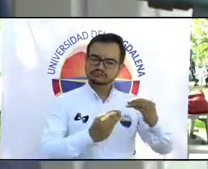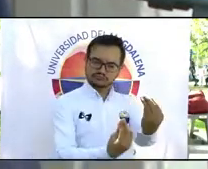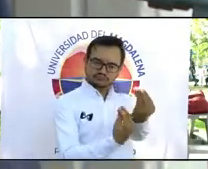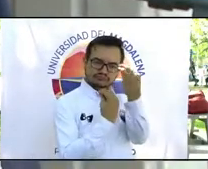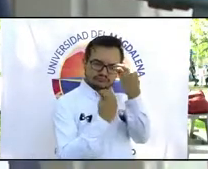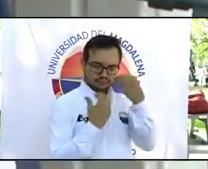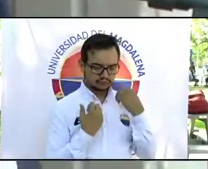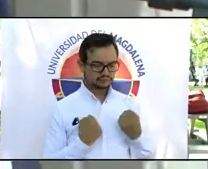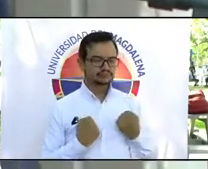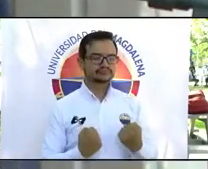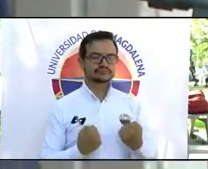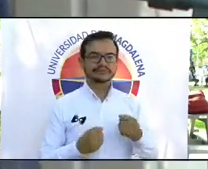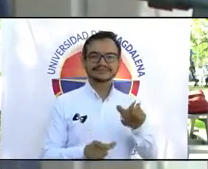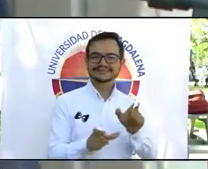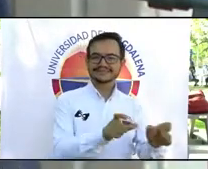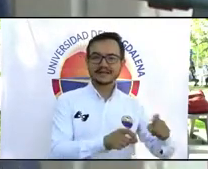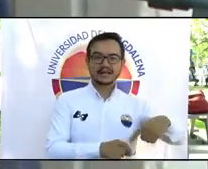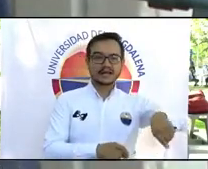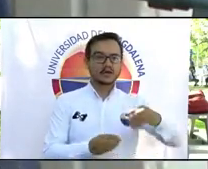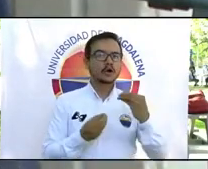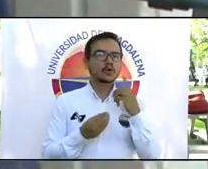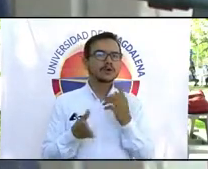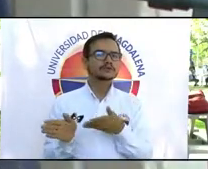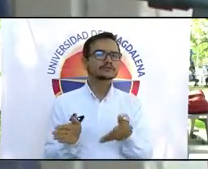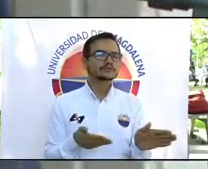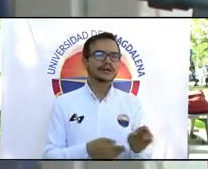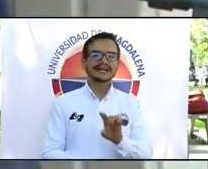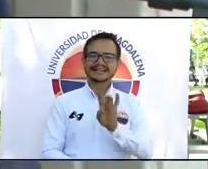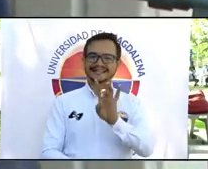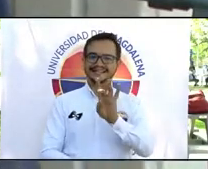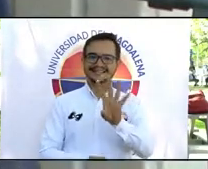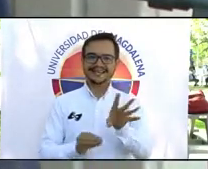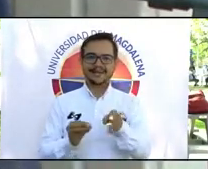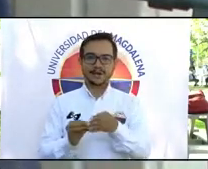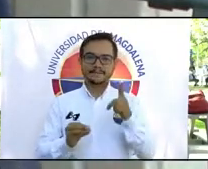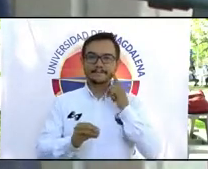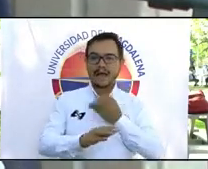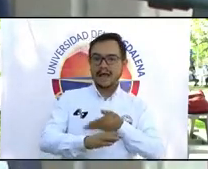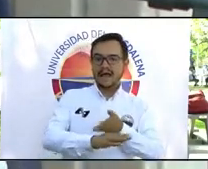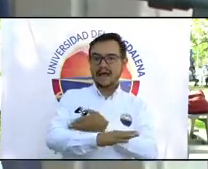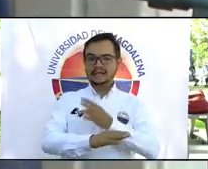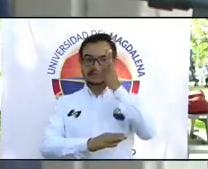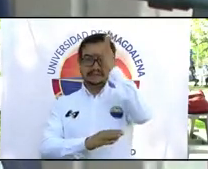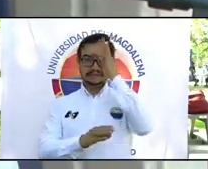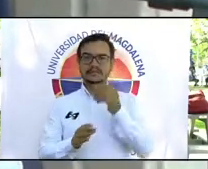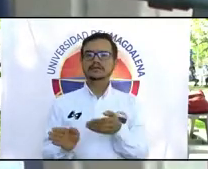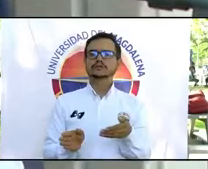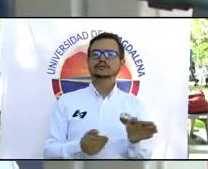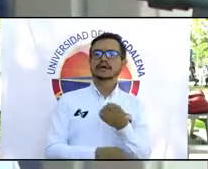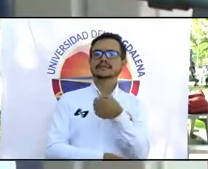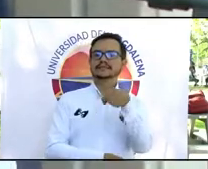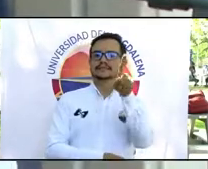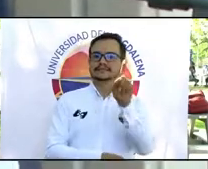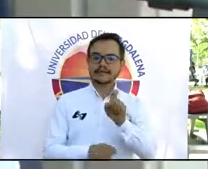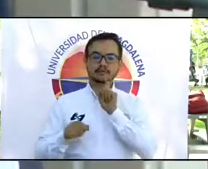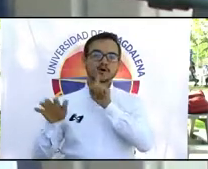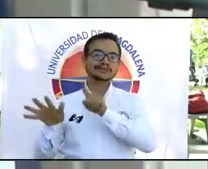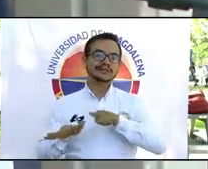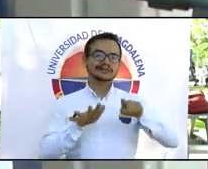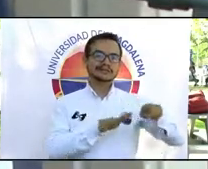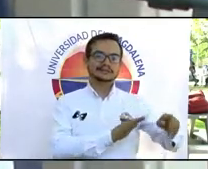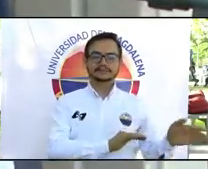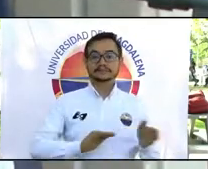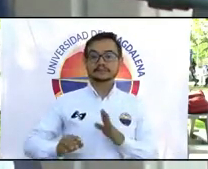los estudiantes en 15 cursos clínicos y 16 cursos preclínicos semestralmente. Es